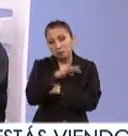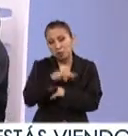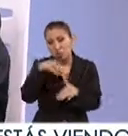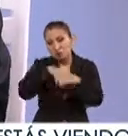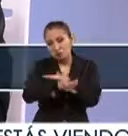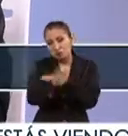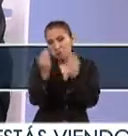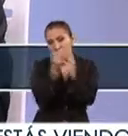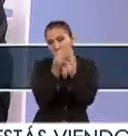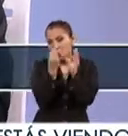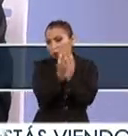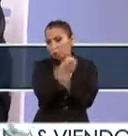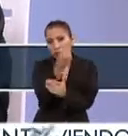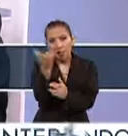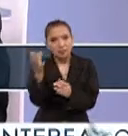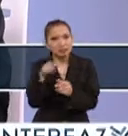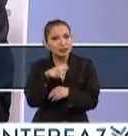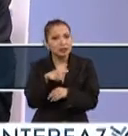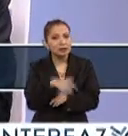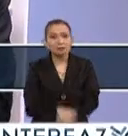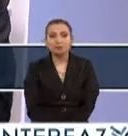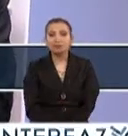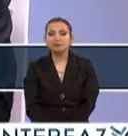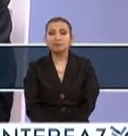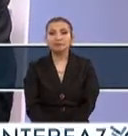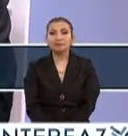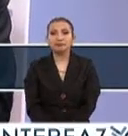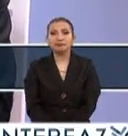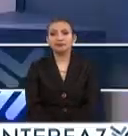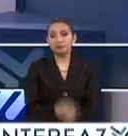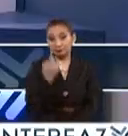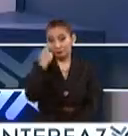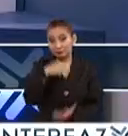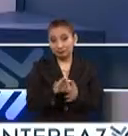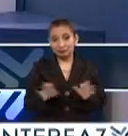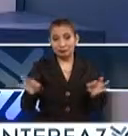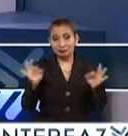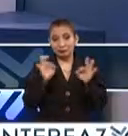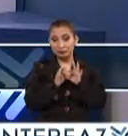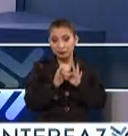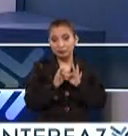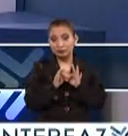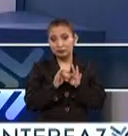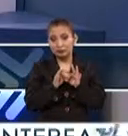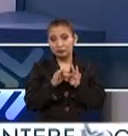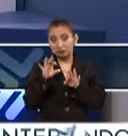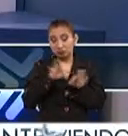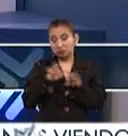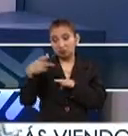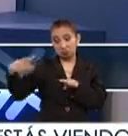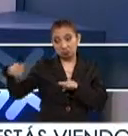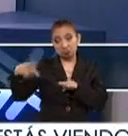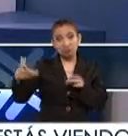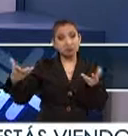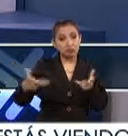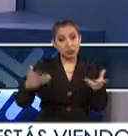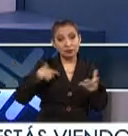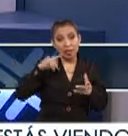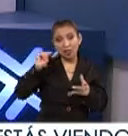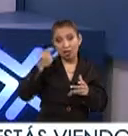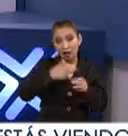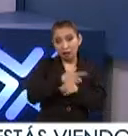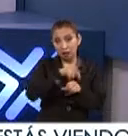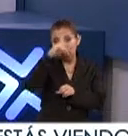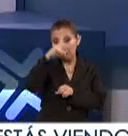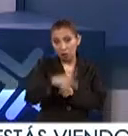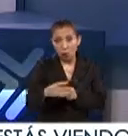puede tomar cualquiera de nuestros 17 MOOCs. Pues yo creo que es importantísima la labor que están realizando en el Tecnológico